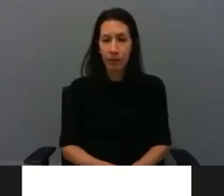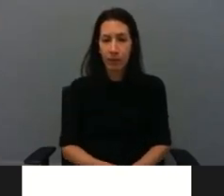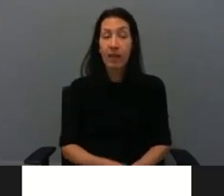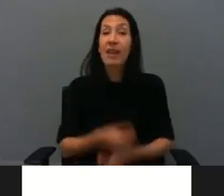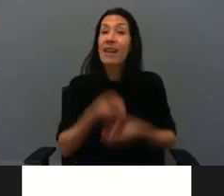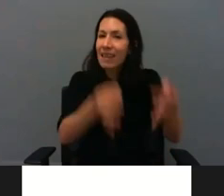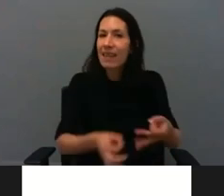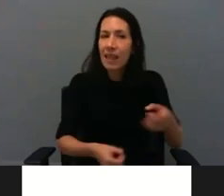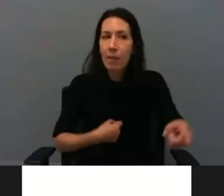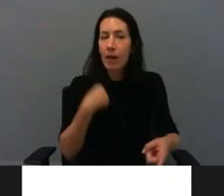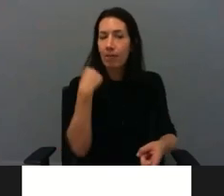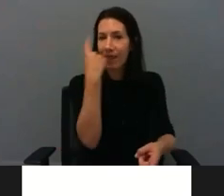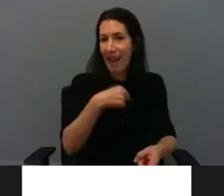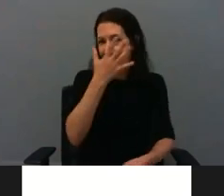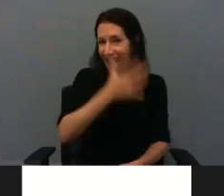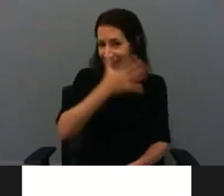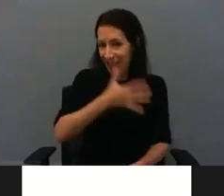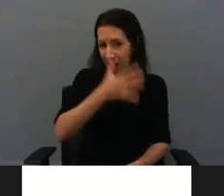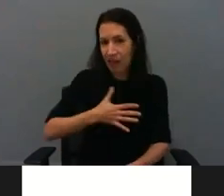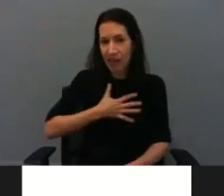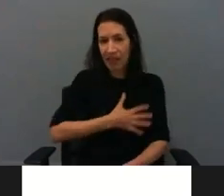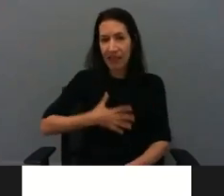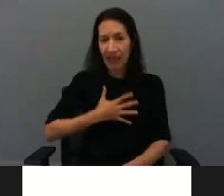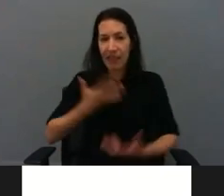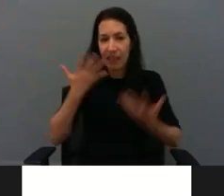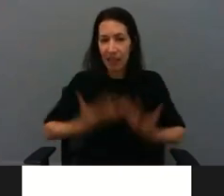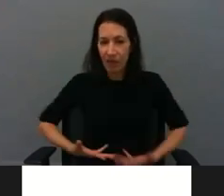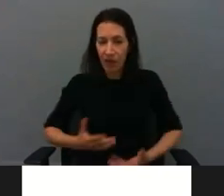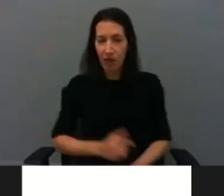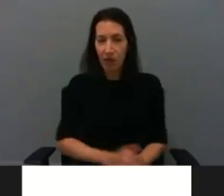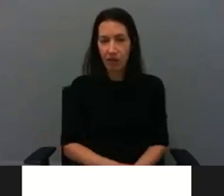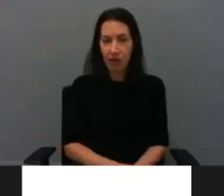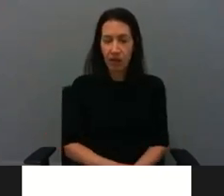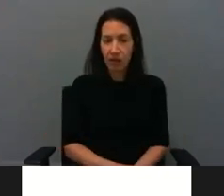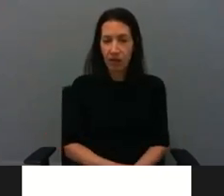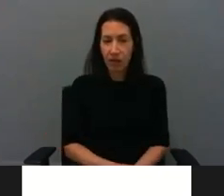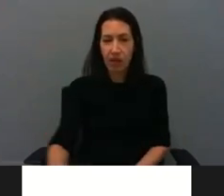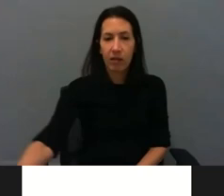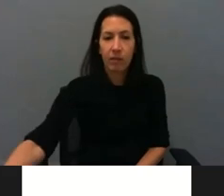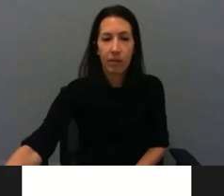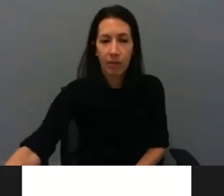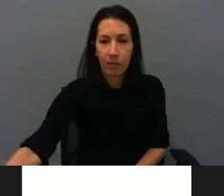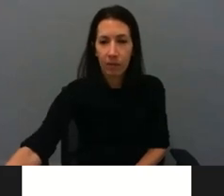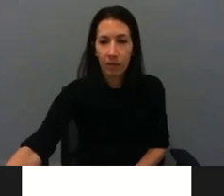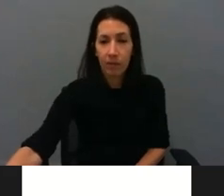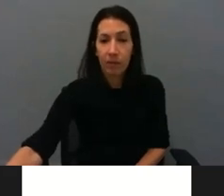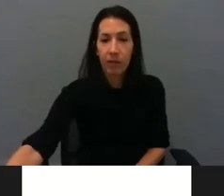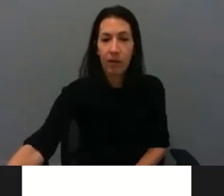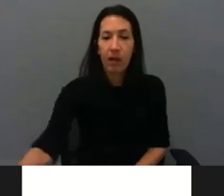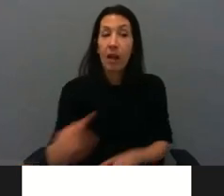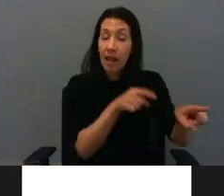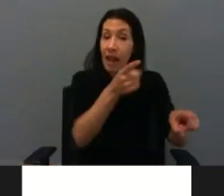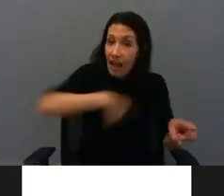le nota la satisfacción. Y es algo que todos nuestros chiquitos, por muy afectados que estén, tienen derecho